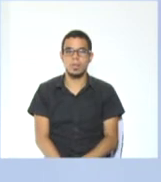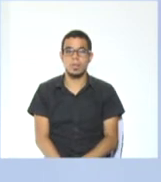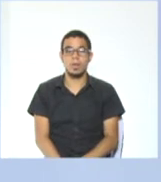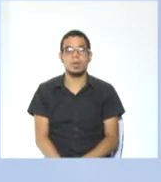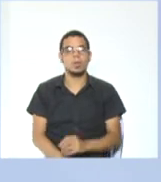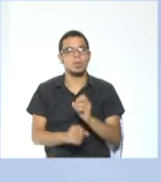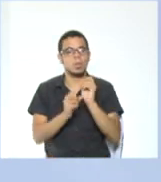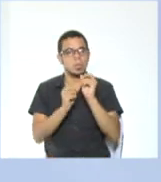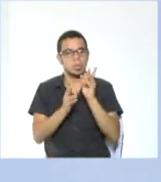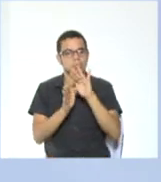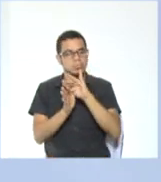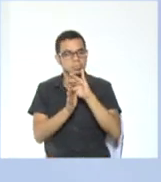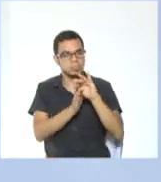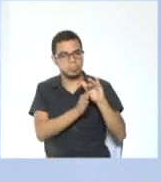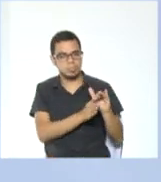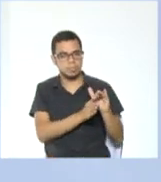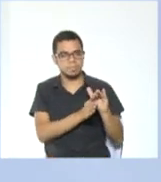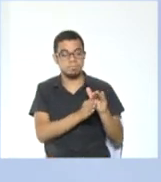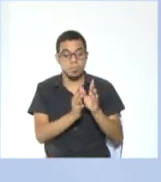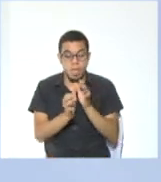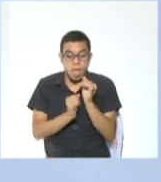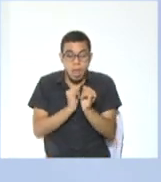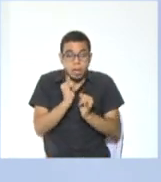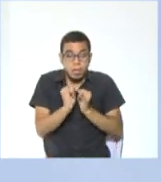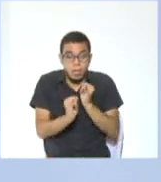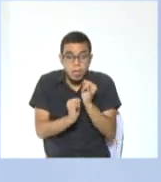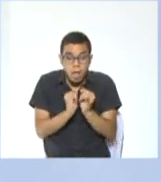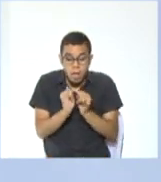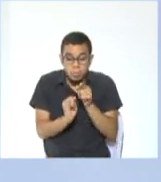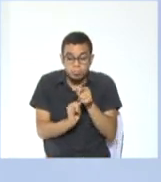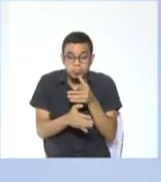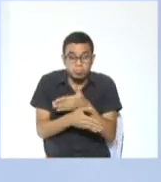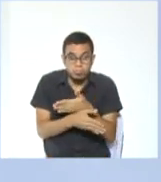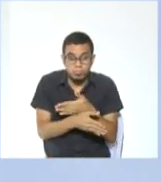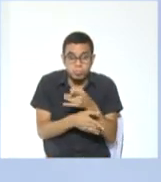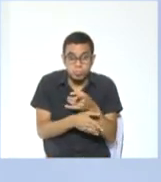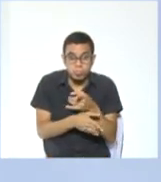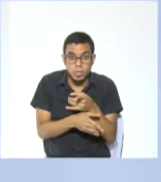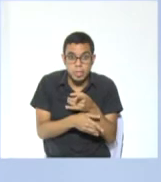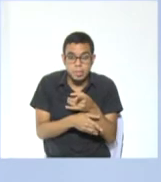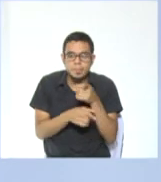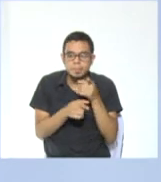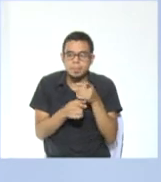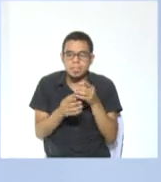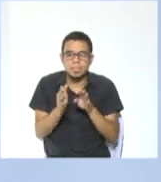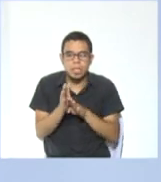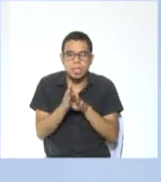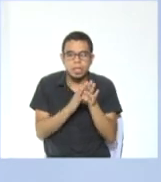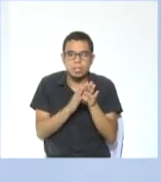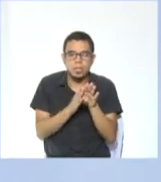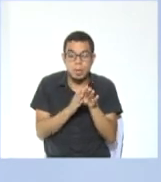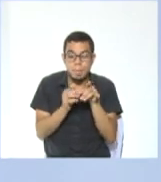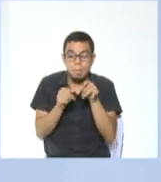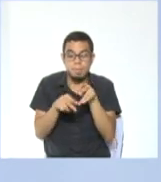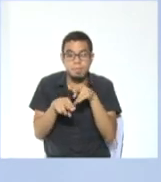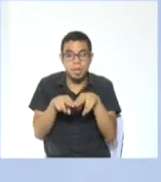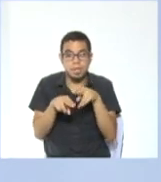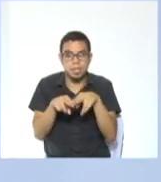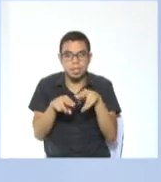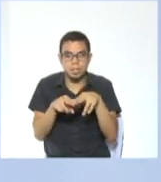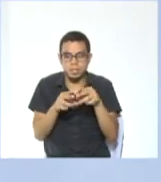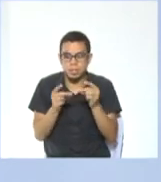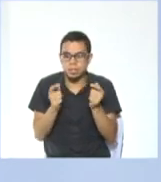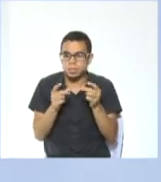es importante resaltar que el gateo es una etapa para la cual el niño debe estar preparado tanto emocional